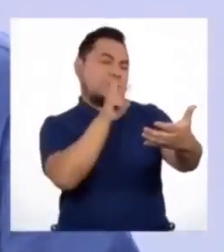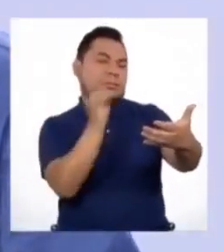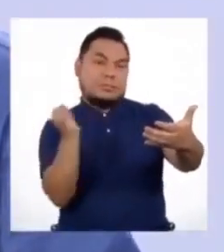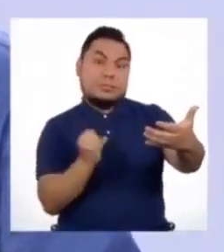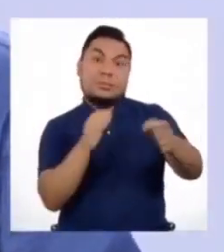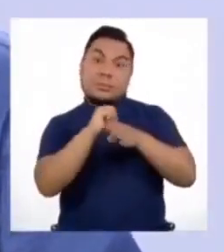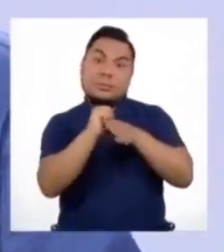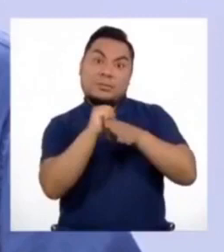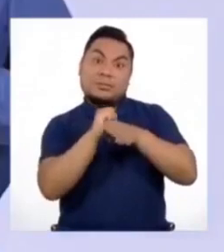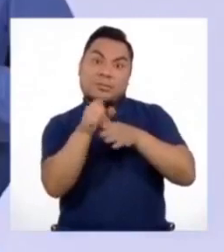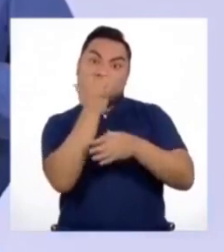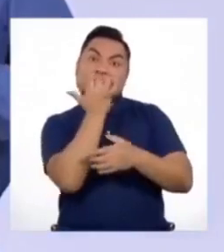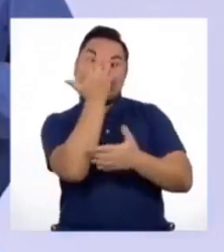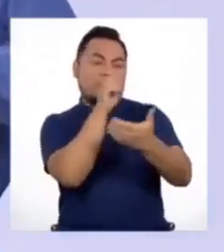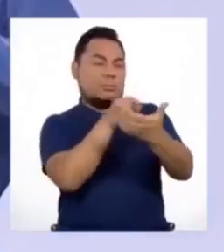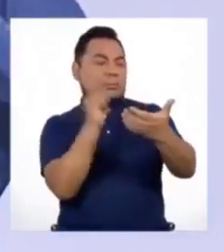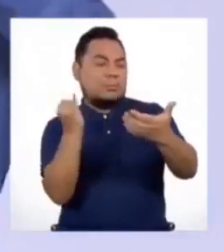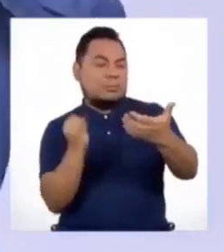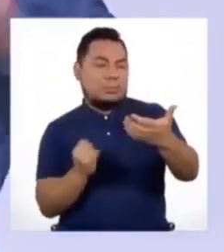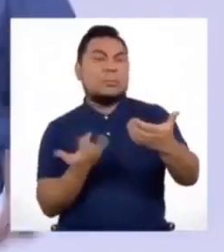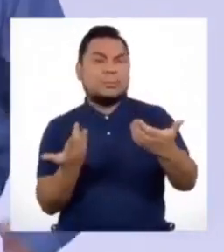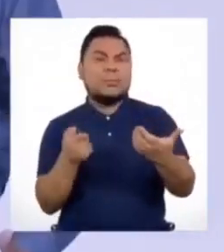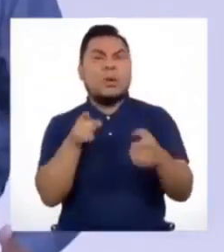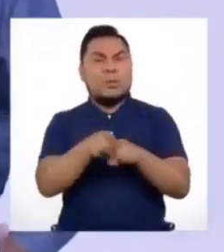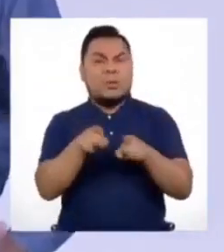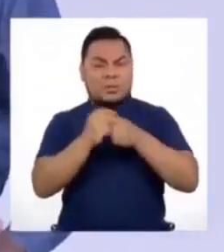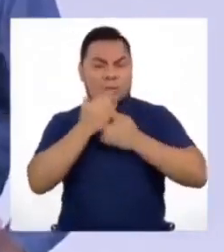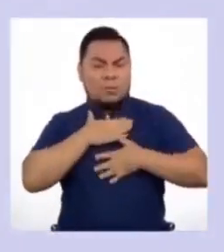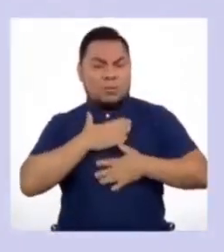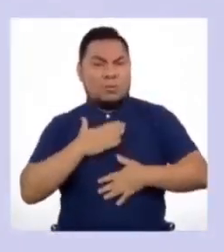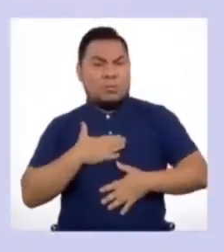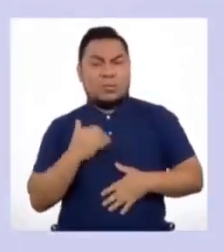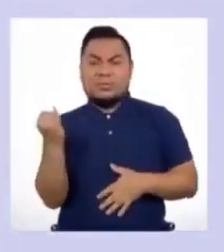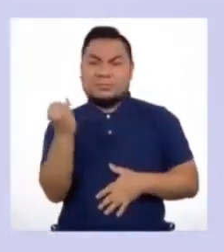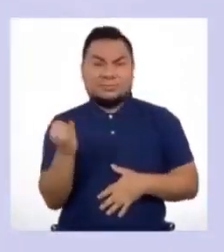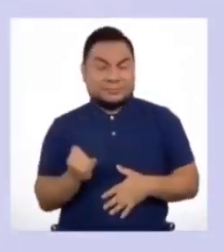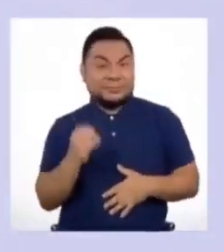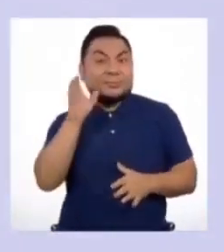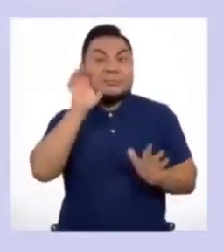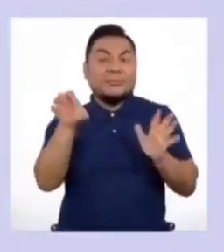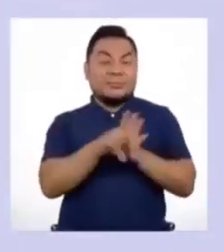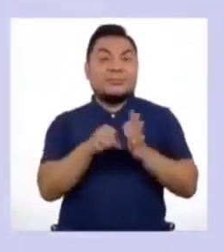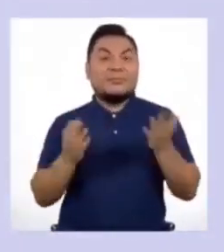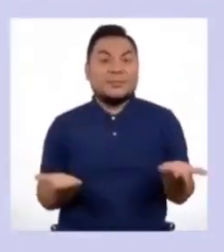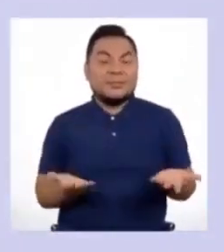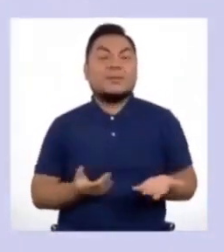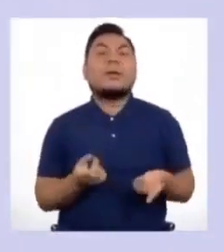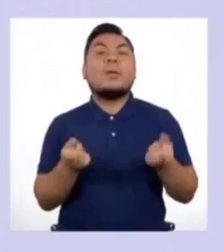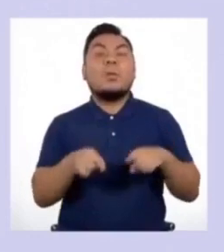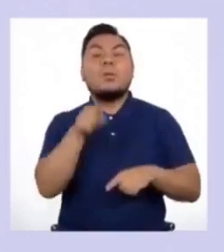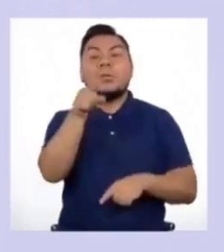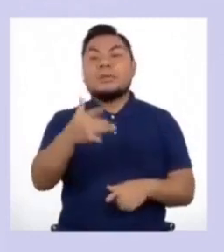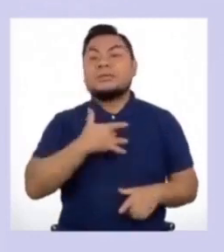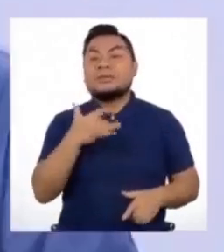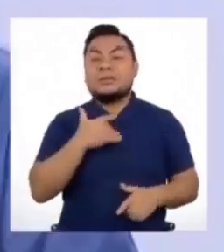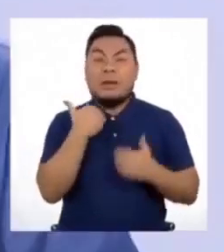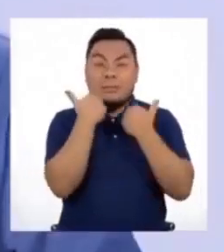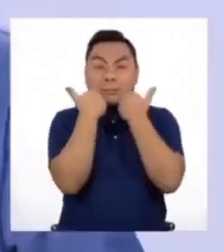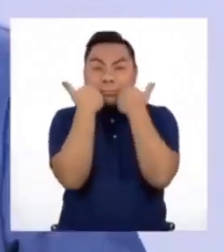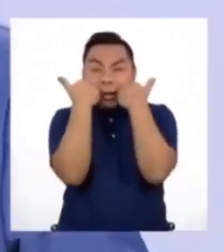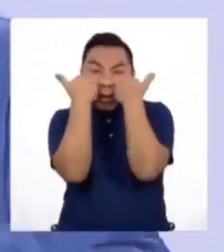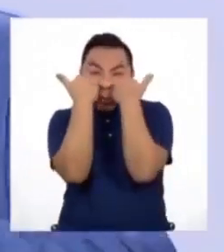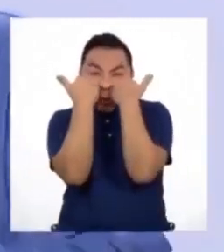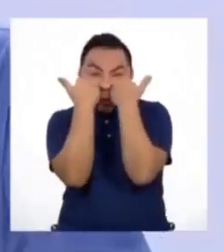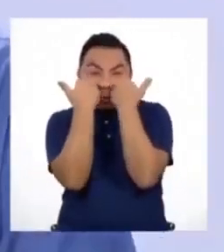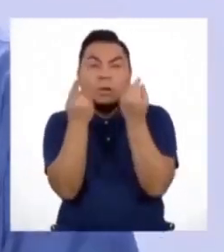con expresiones de tu rostro, sino con posturas de tu cuerpo. Por ejemplo, cuando uno siente vergüenza,